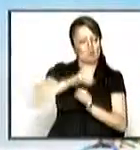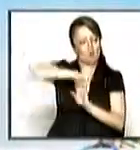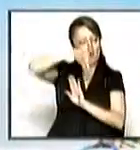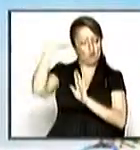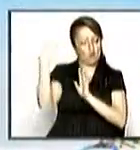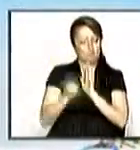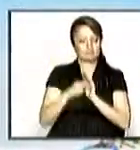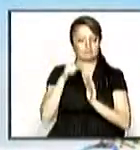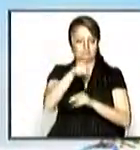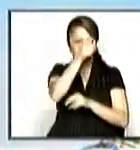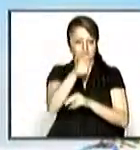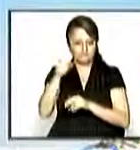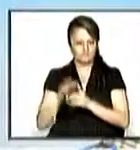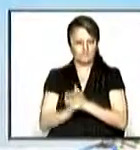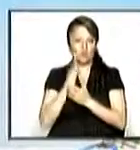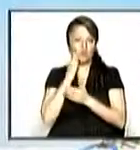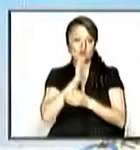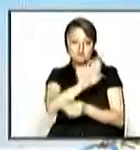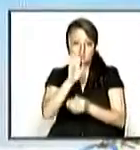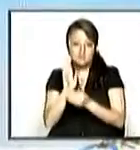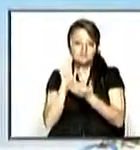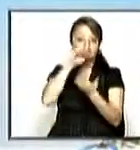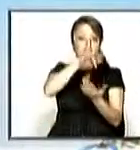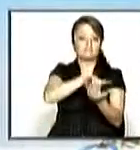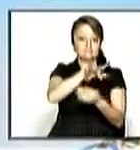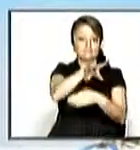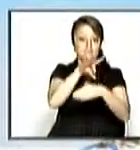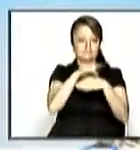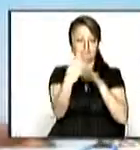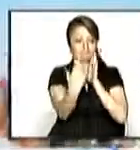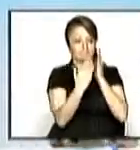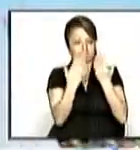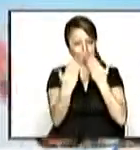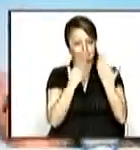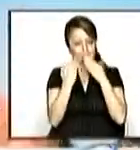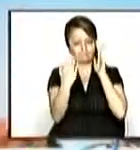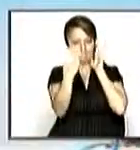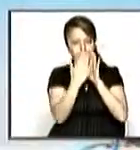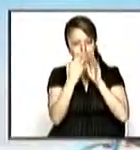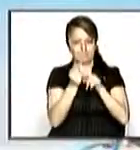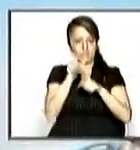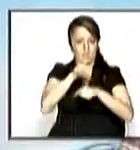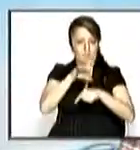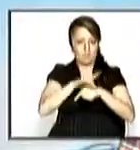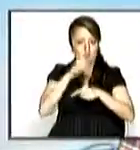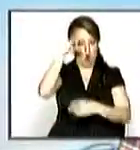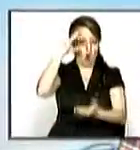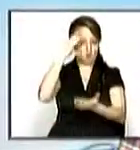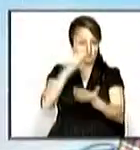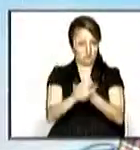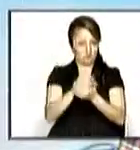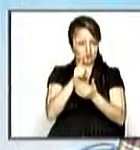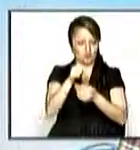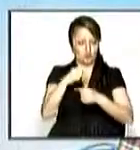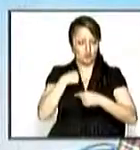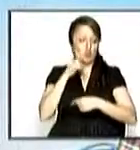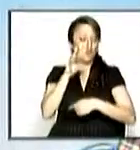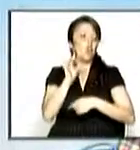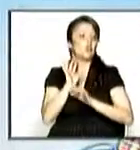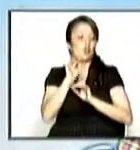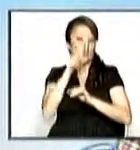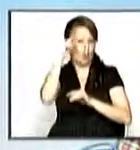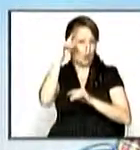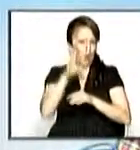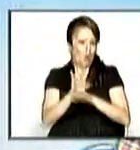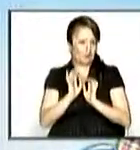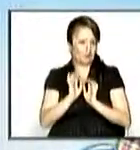por ejemplo, a una consulta, ojalá siempre fueran evaluados desde el concepto médico por un odontólogo neurofocal, que